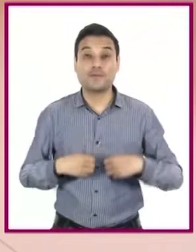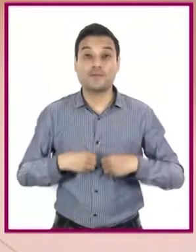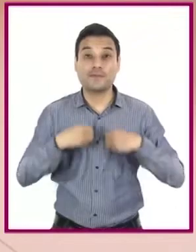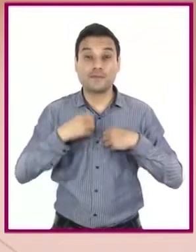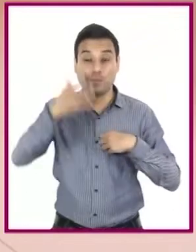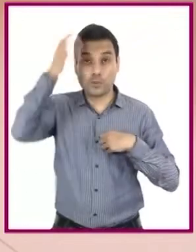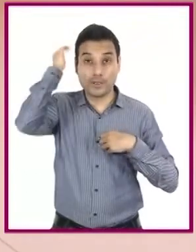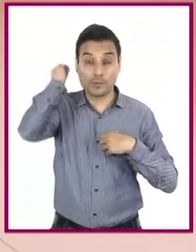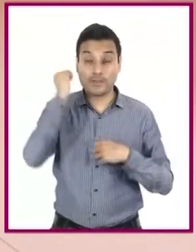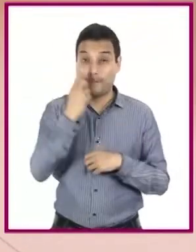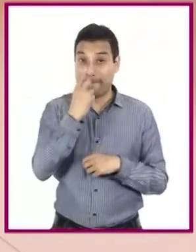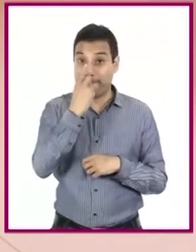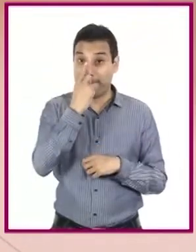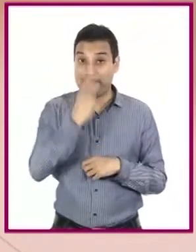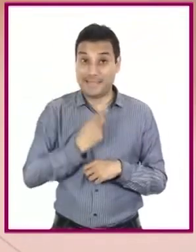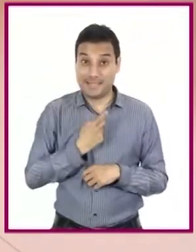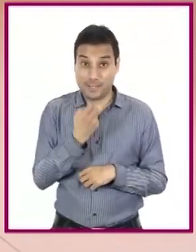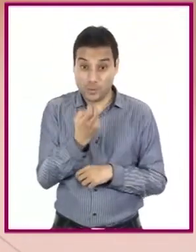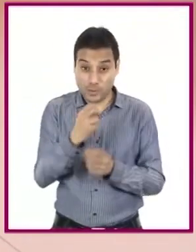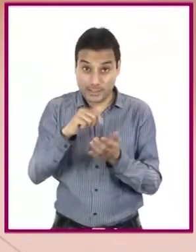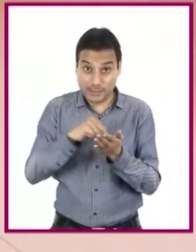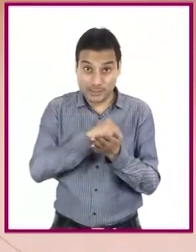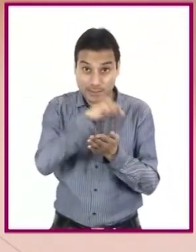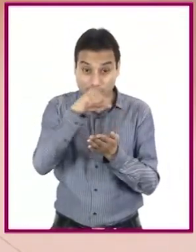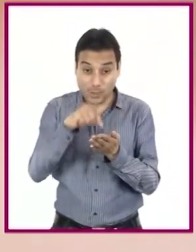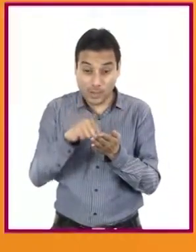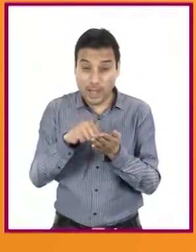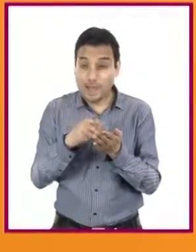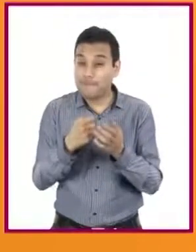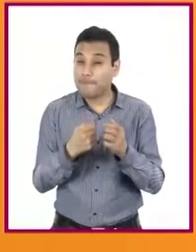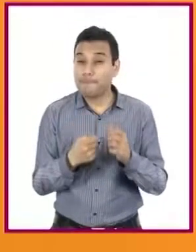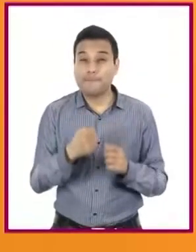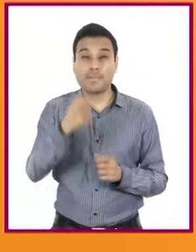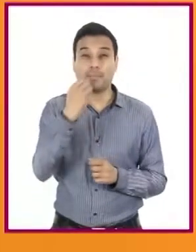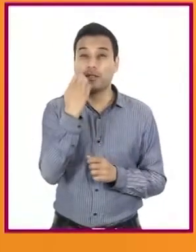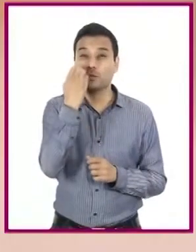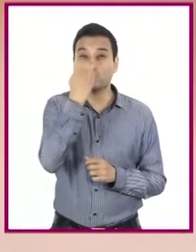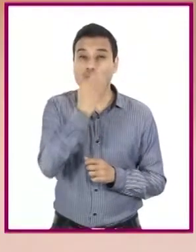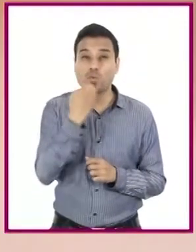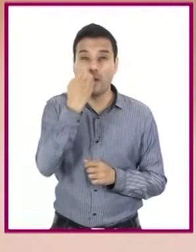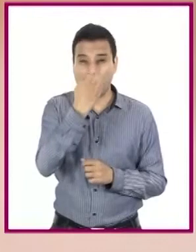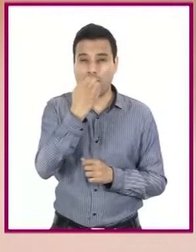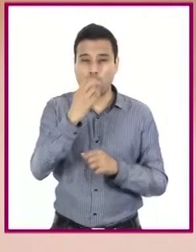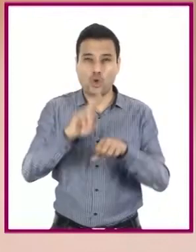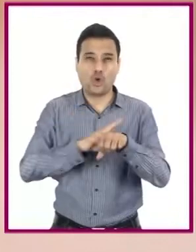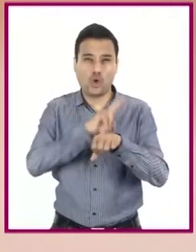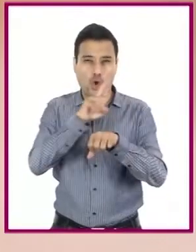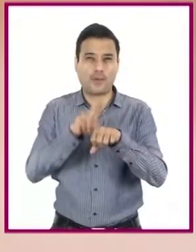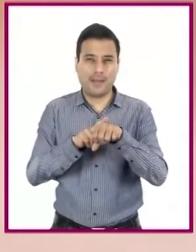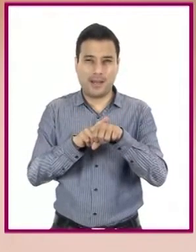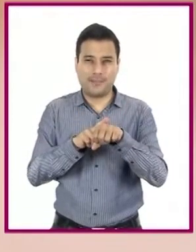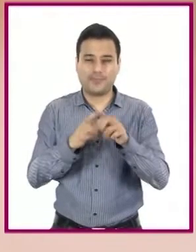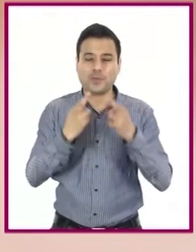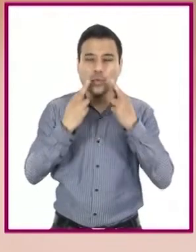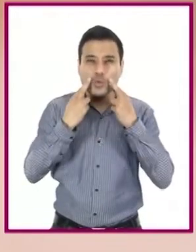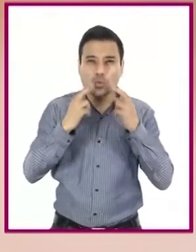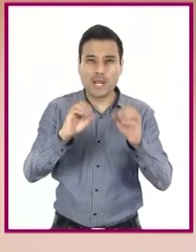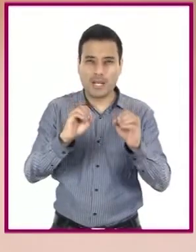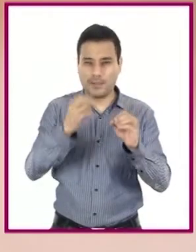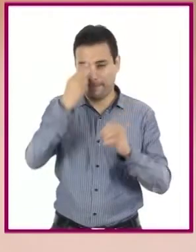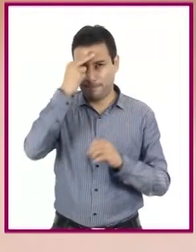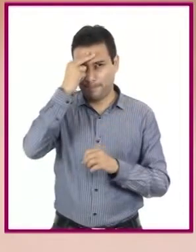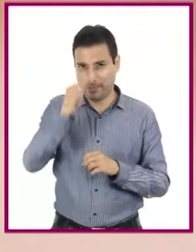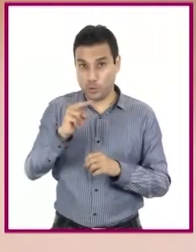me comenta que este lugar fue la primera escuela normal rural de la República Mexicana. Y